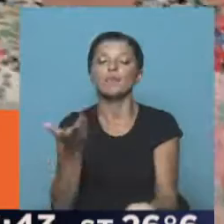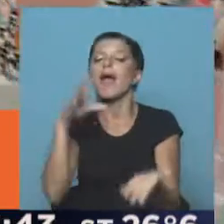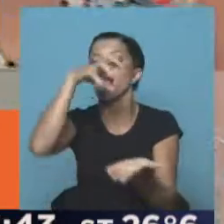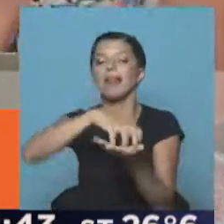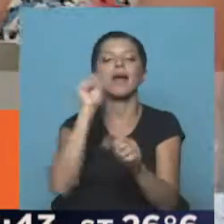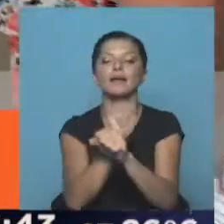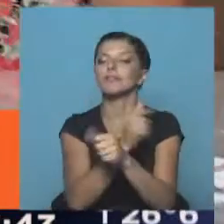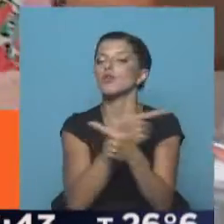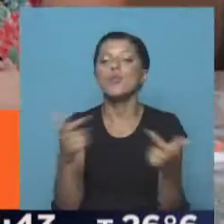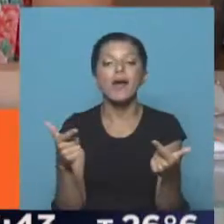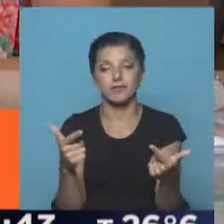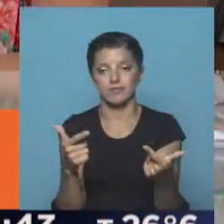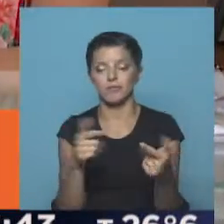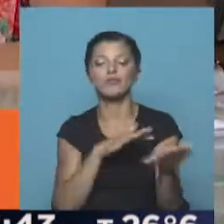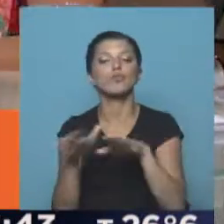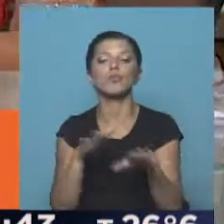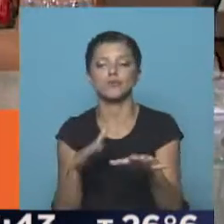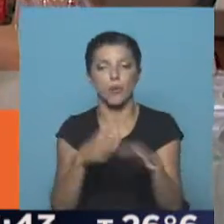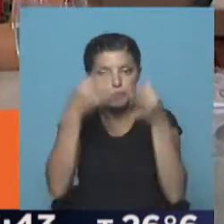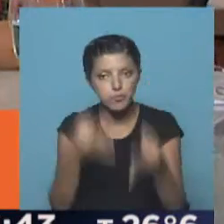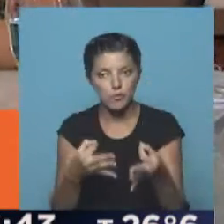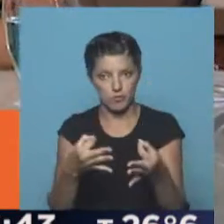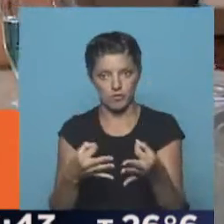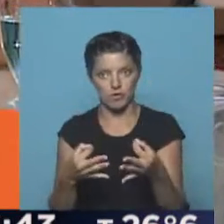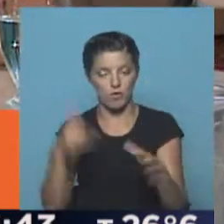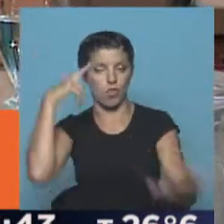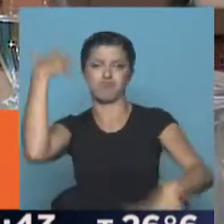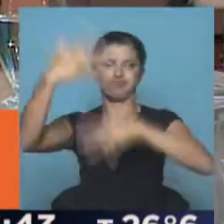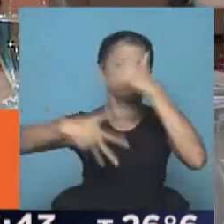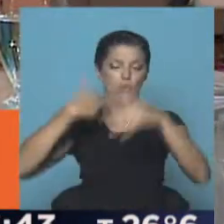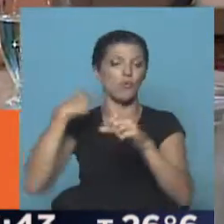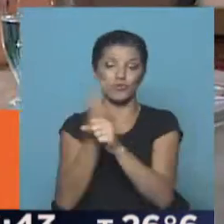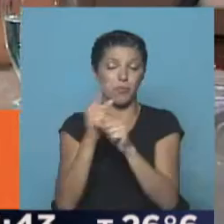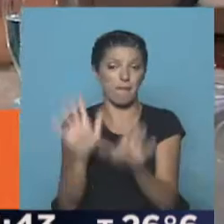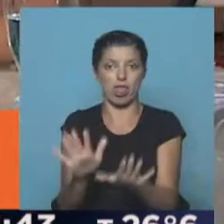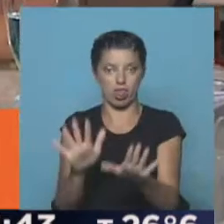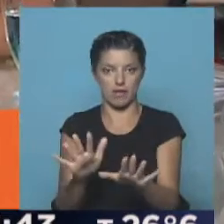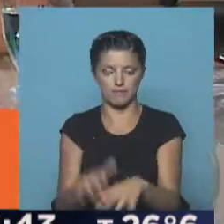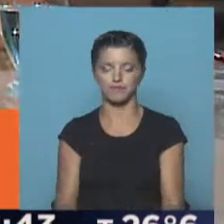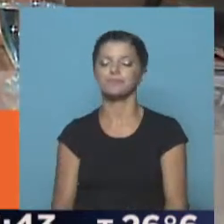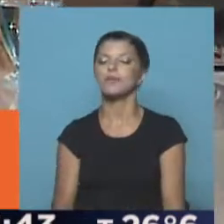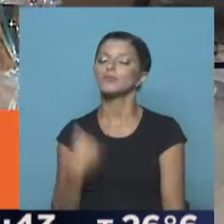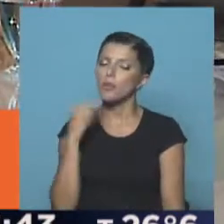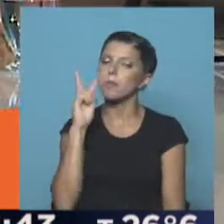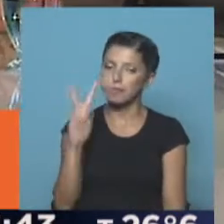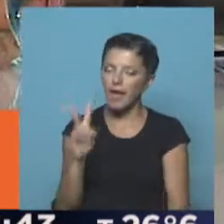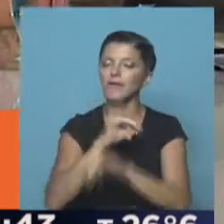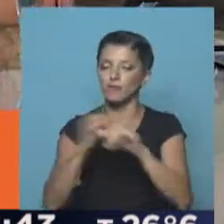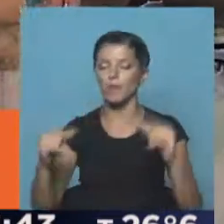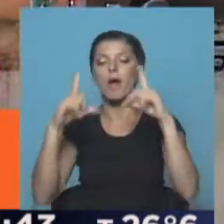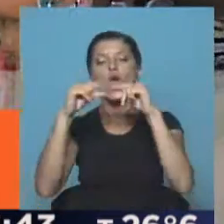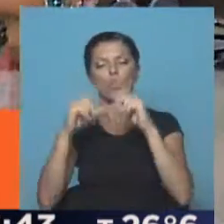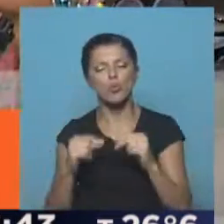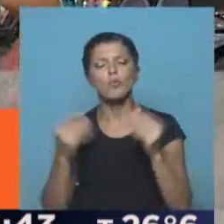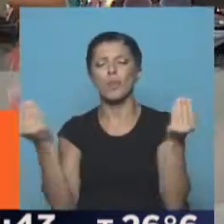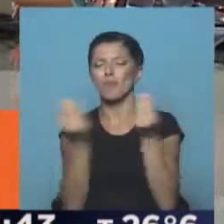condiciones para atacar un fenómeno cuando explota la situación. Veíamos en el informe, escuchábamos en el informe las cifras, lo de la